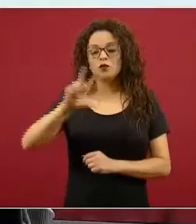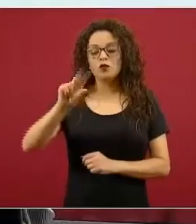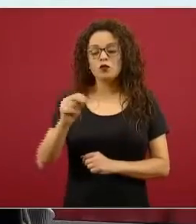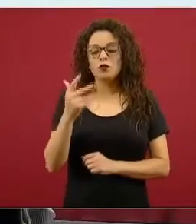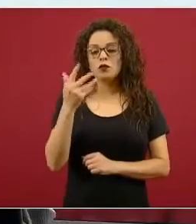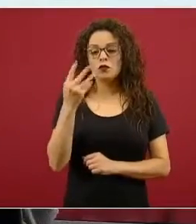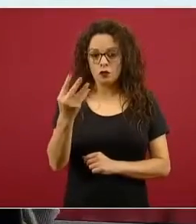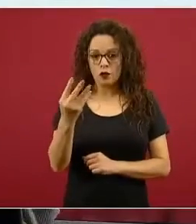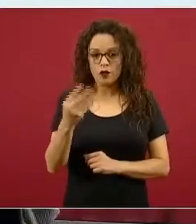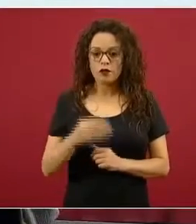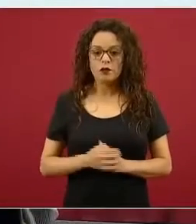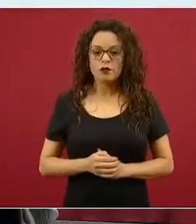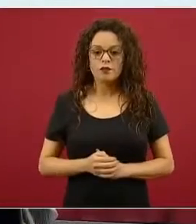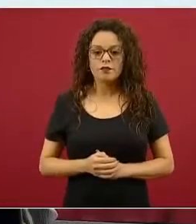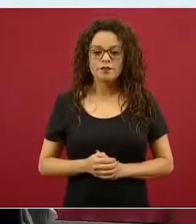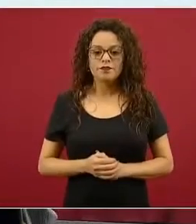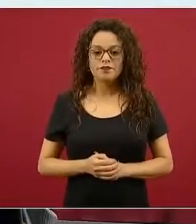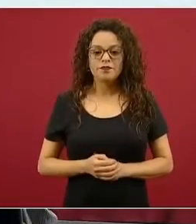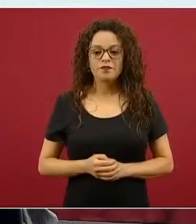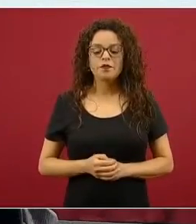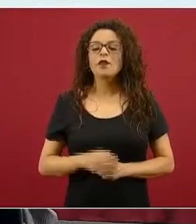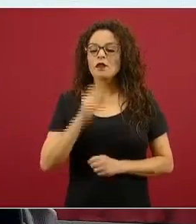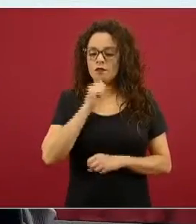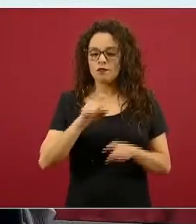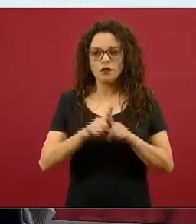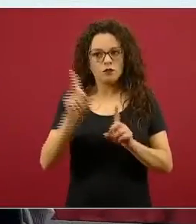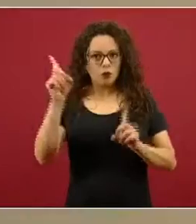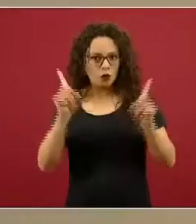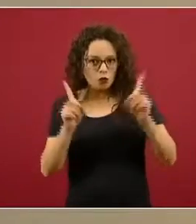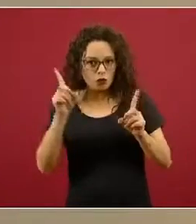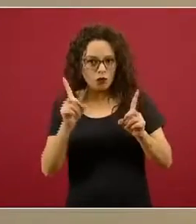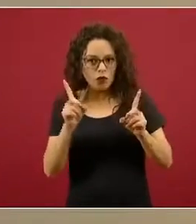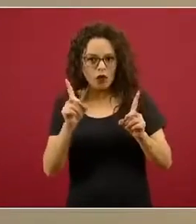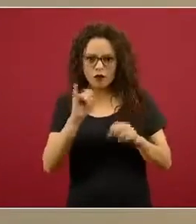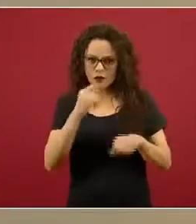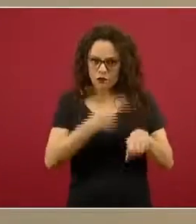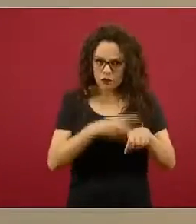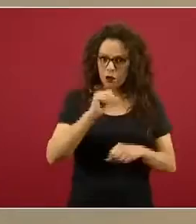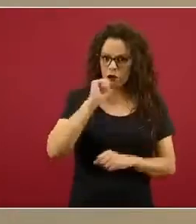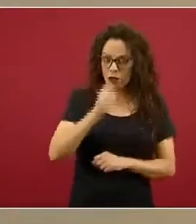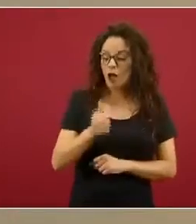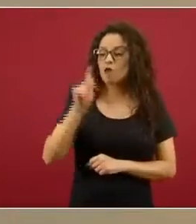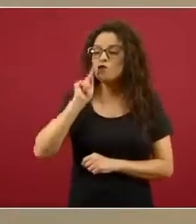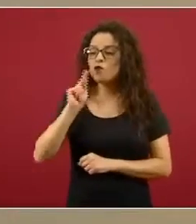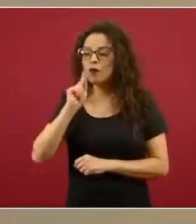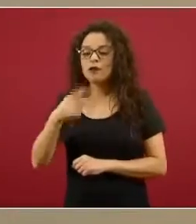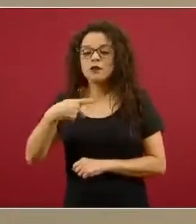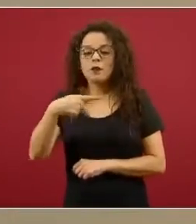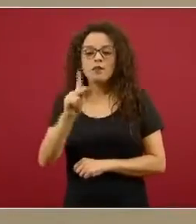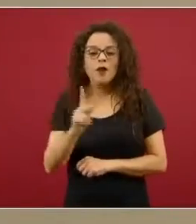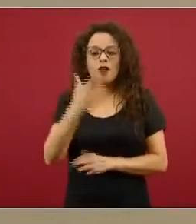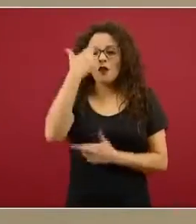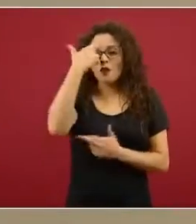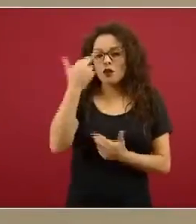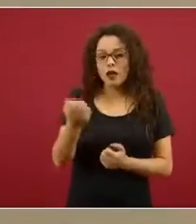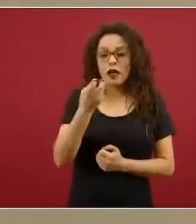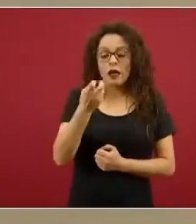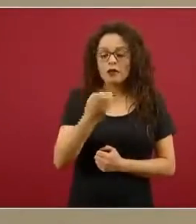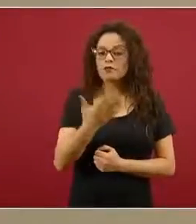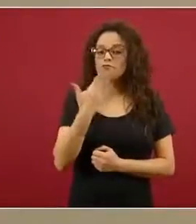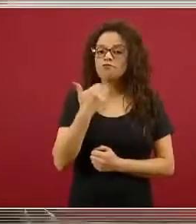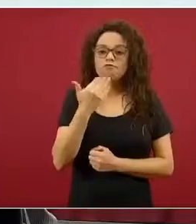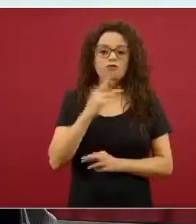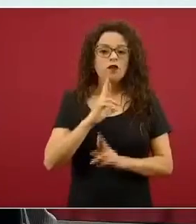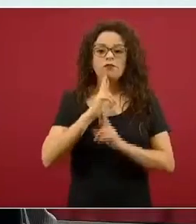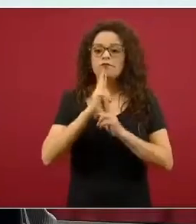98.184 que también cumplieron con un cuadro sospechoso, se les tomó muestra, pero por diferentes razones estas muestras no van a tener posibilidades